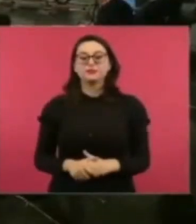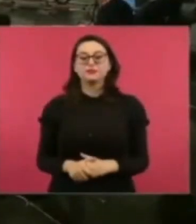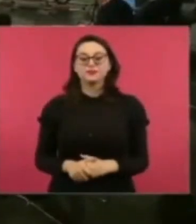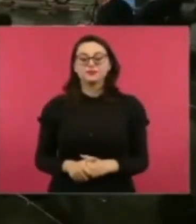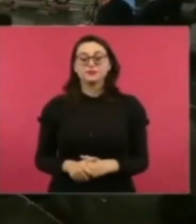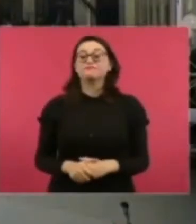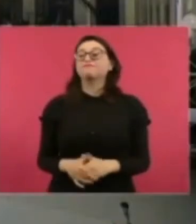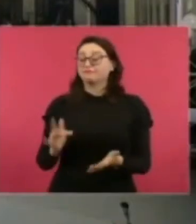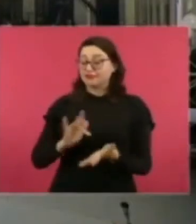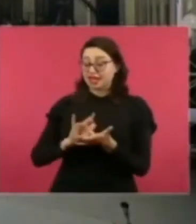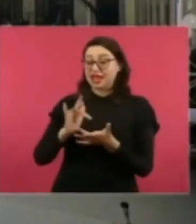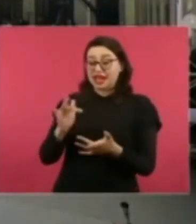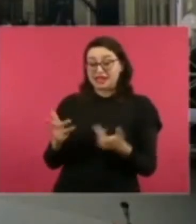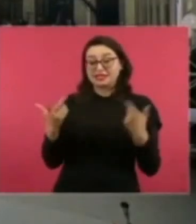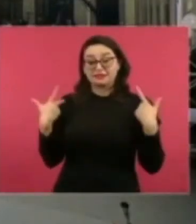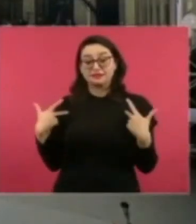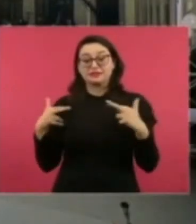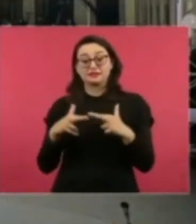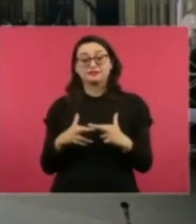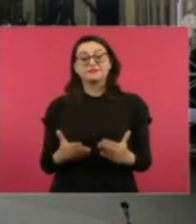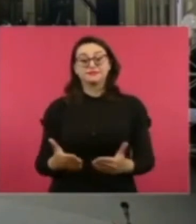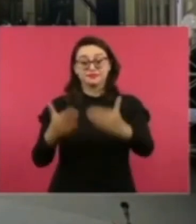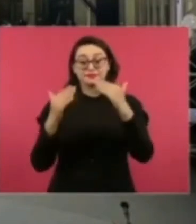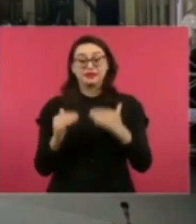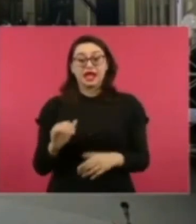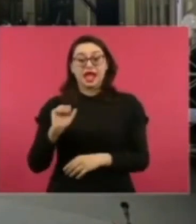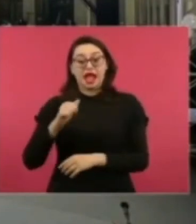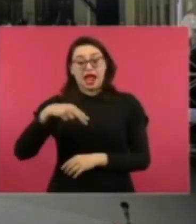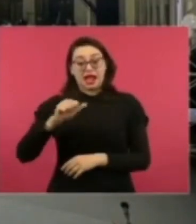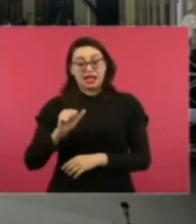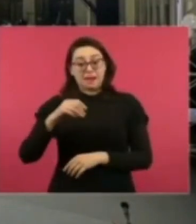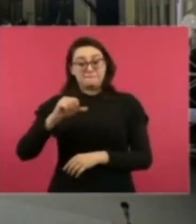Ahora escucharemos a Ana María Prieto.